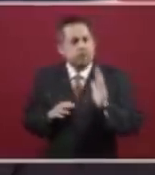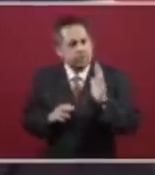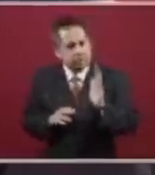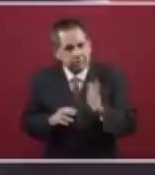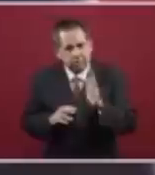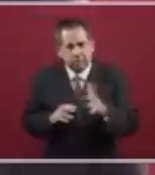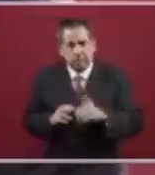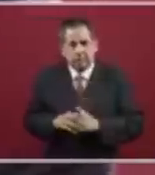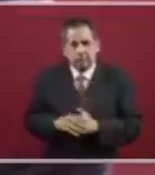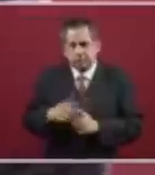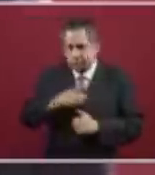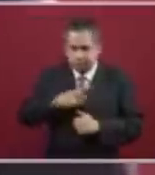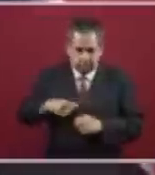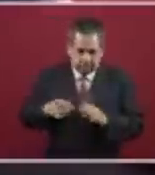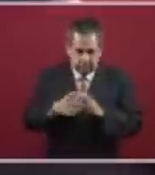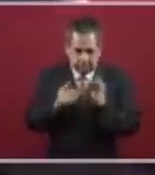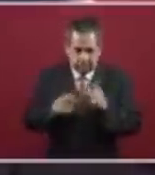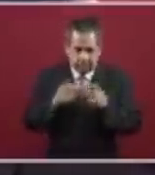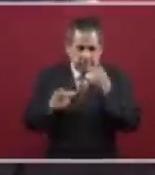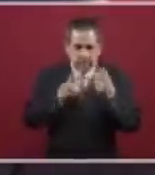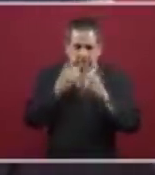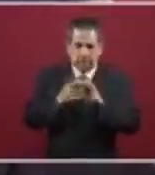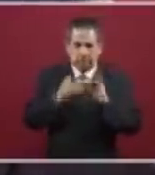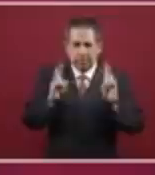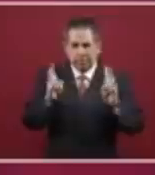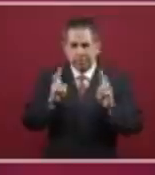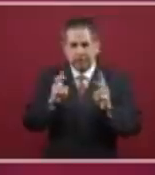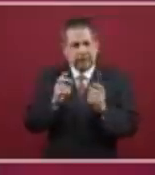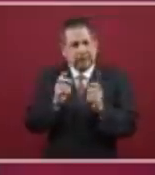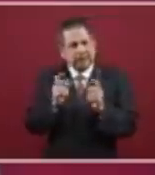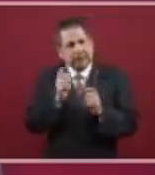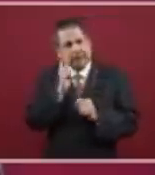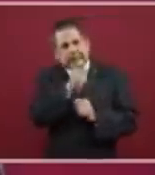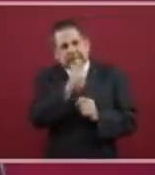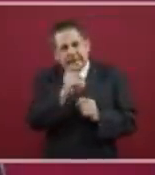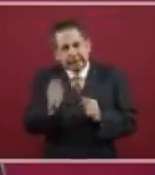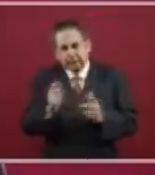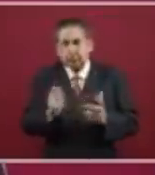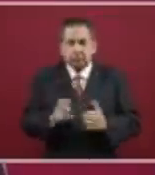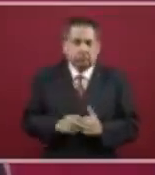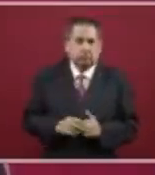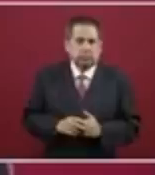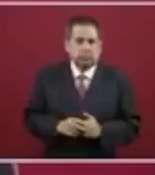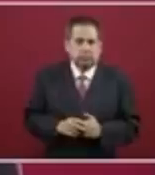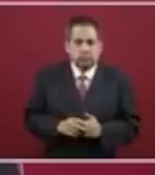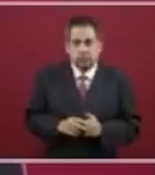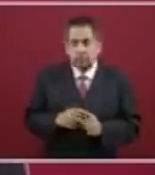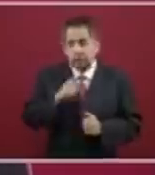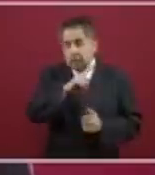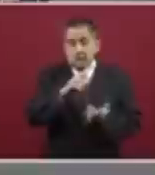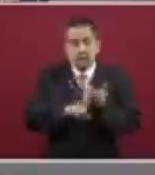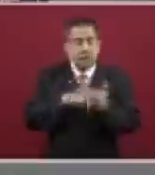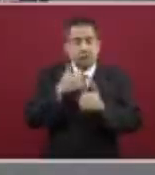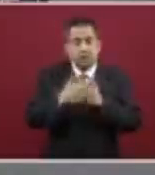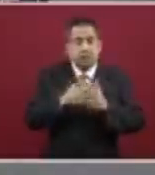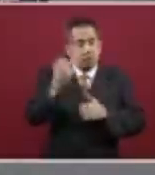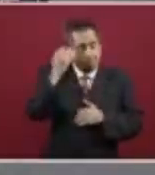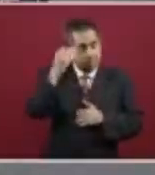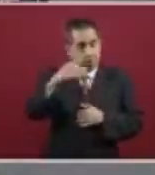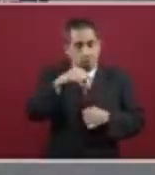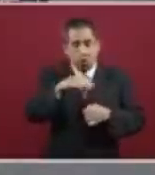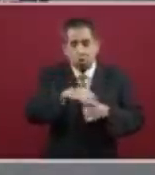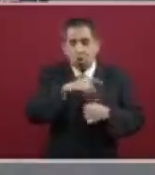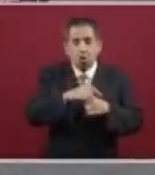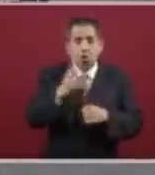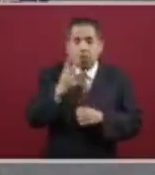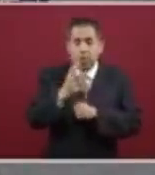que se tiene que hablar de ciertas circunstancias. Allá tienen un periodo de gobierno